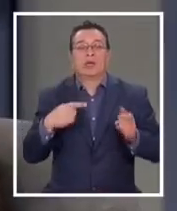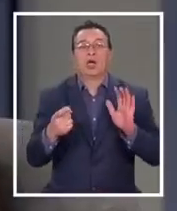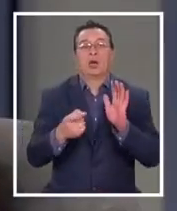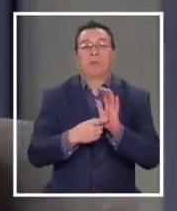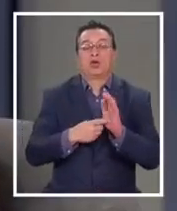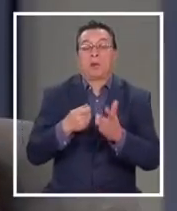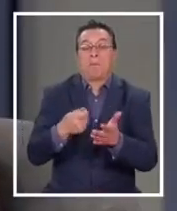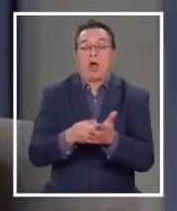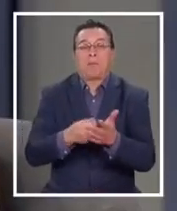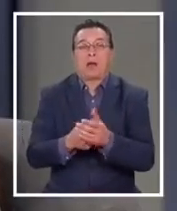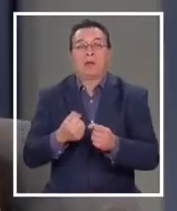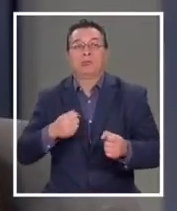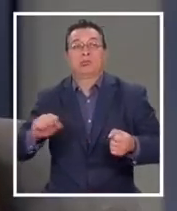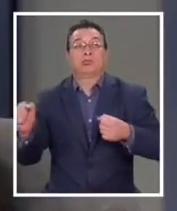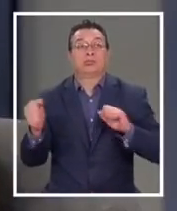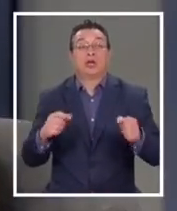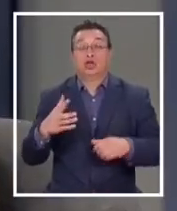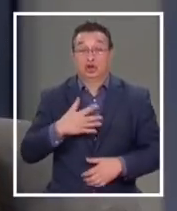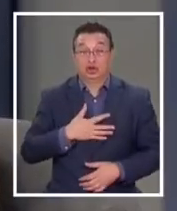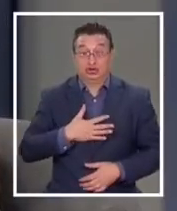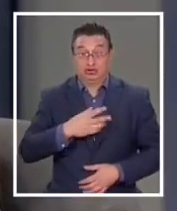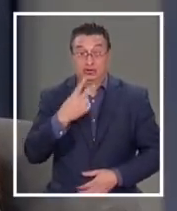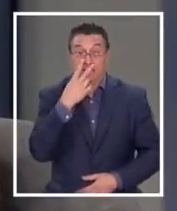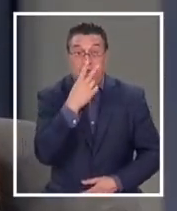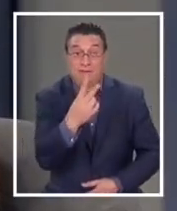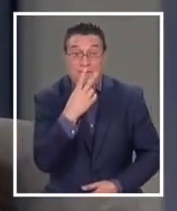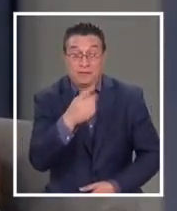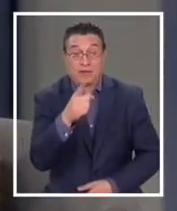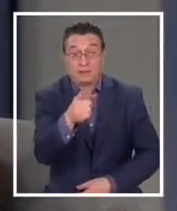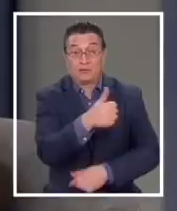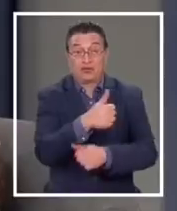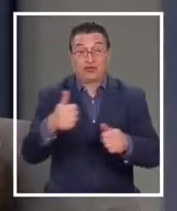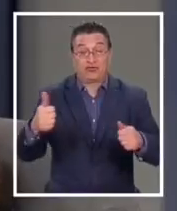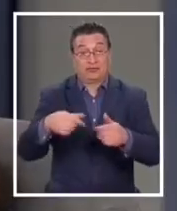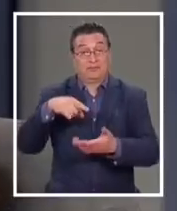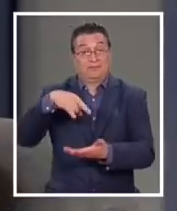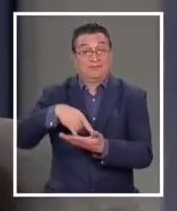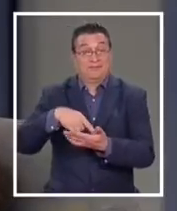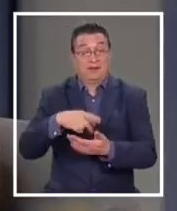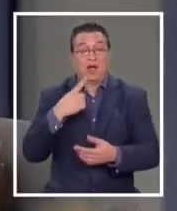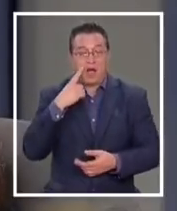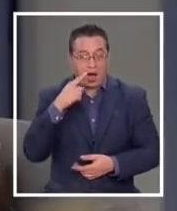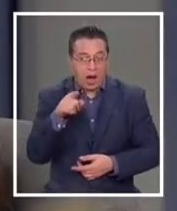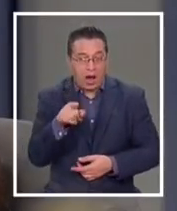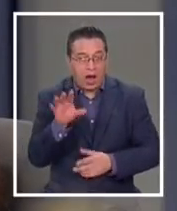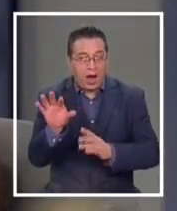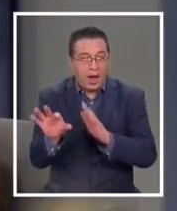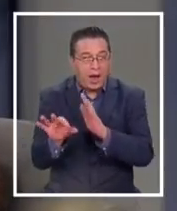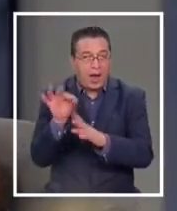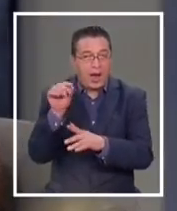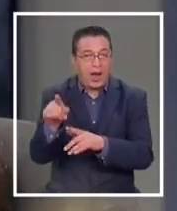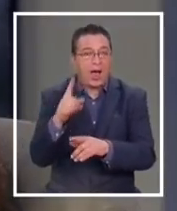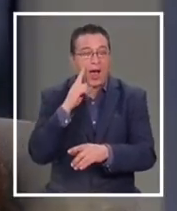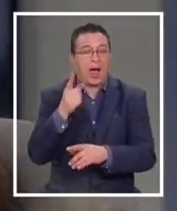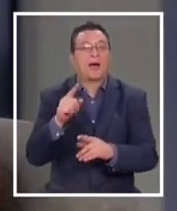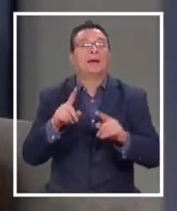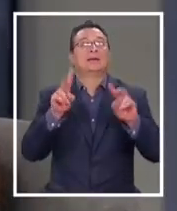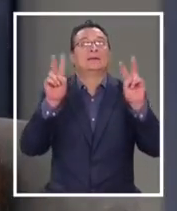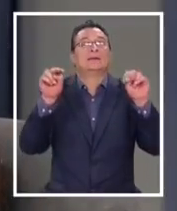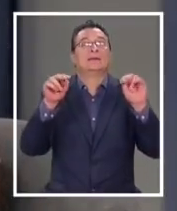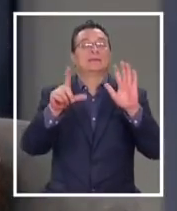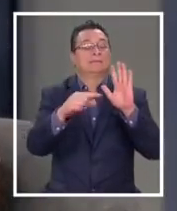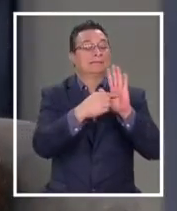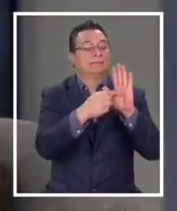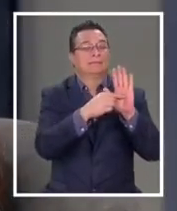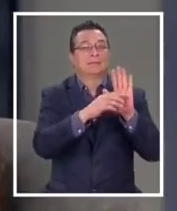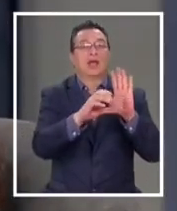tributarios el pago de impuestos. Yo lo que veo aquí es que el Parlamento ha encontrado un instrumento, ha encontrado un vehículo para eludir el texto permanente